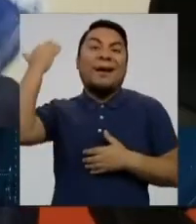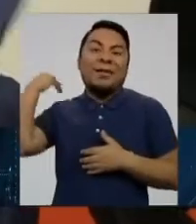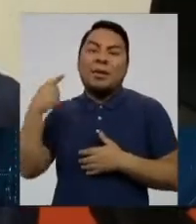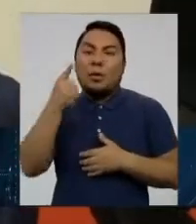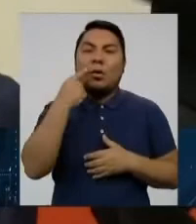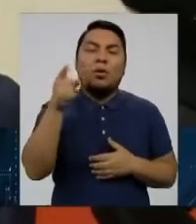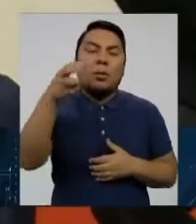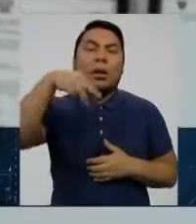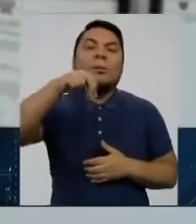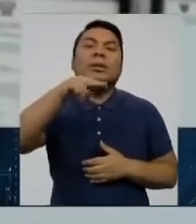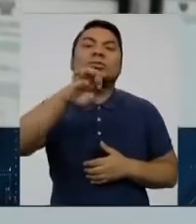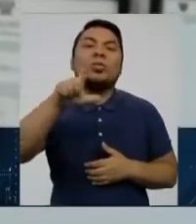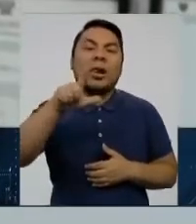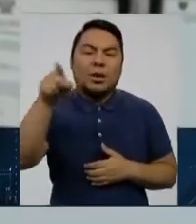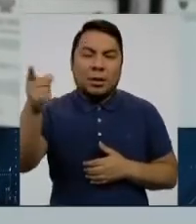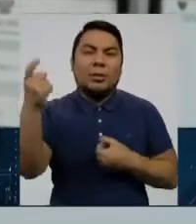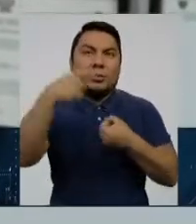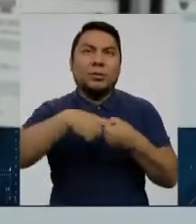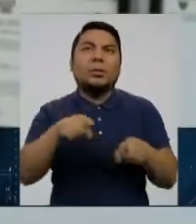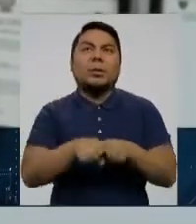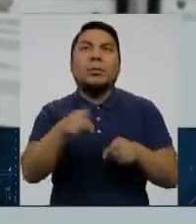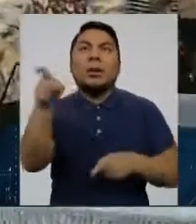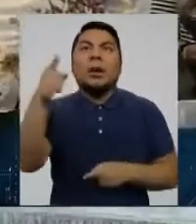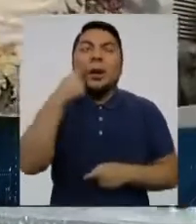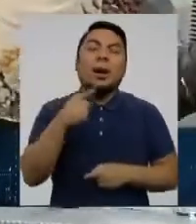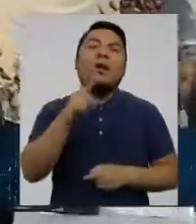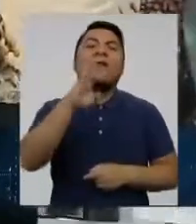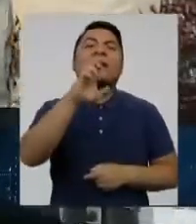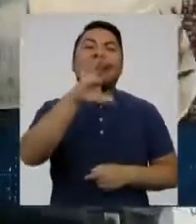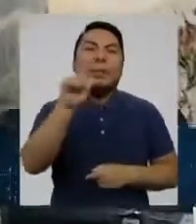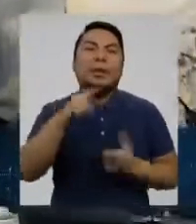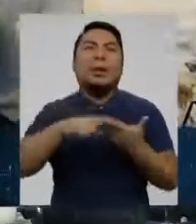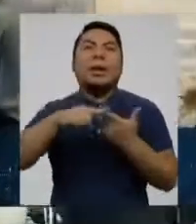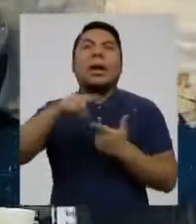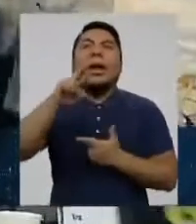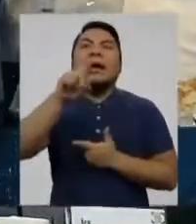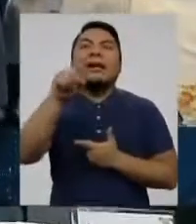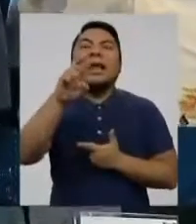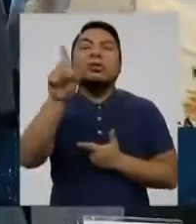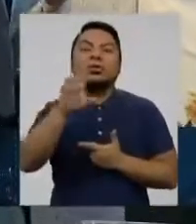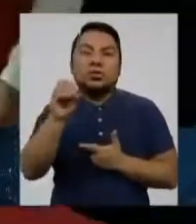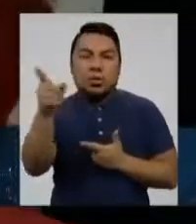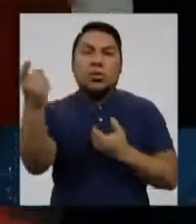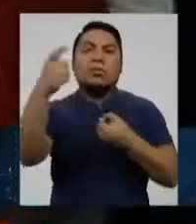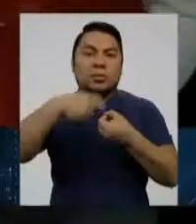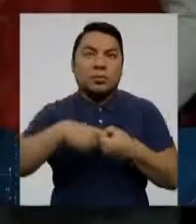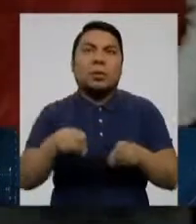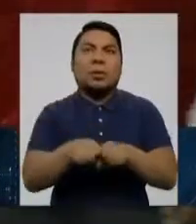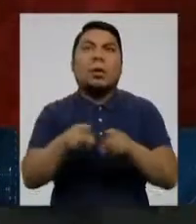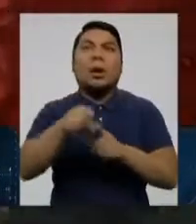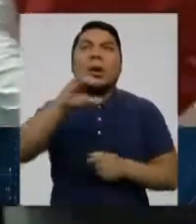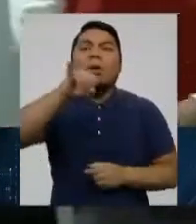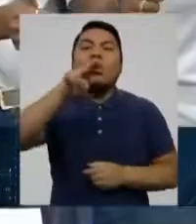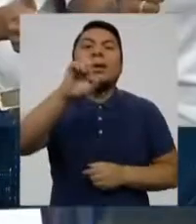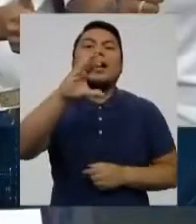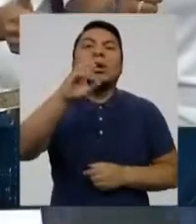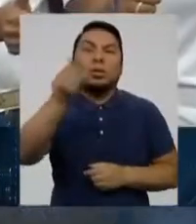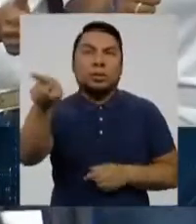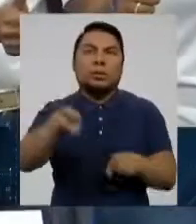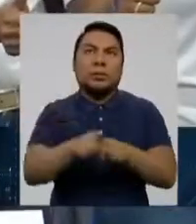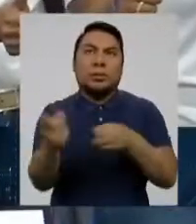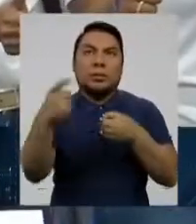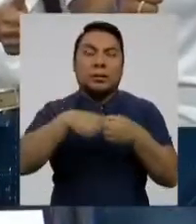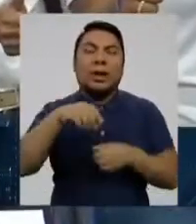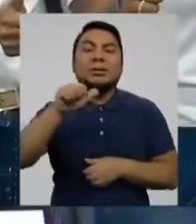Manuel Velarde de Siempre Unidos, Enrique Ocros Poma de Perú Nación, Renzo Rayardo por Perú Patria Segura, Juan Carlos Zurek de Somos Perú y